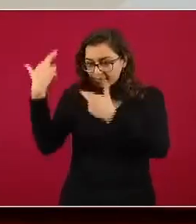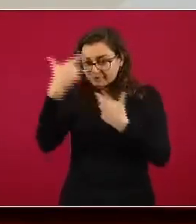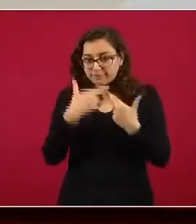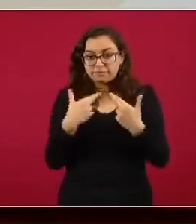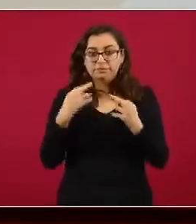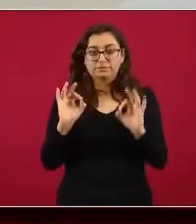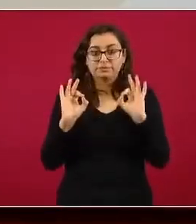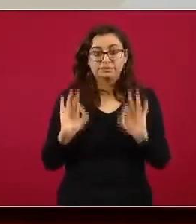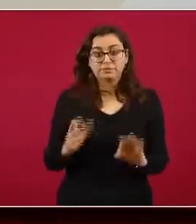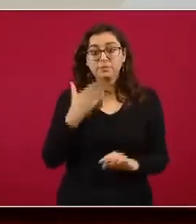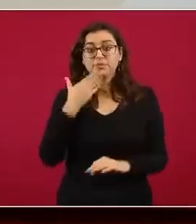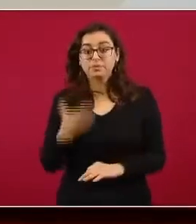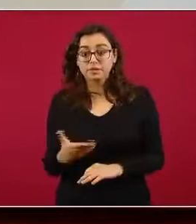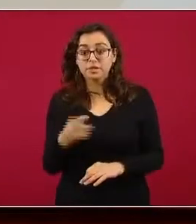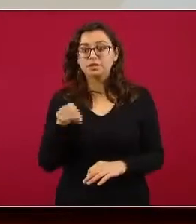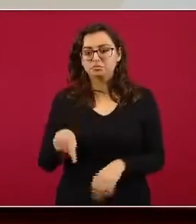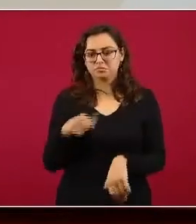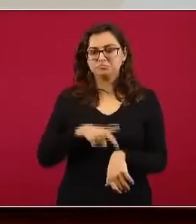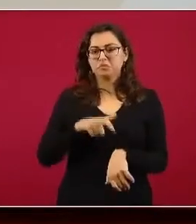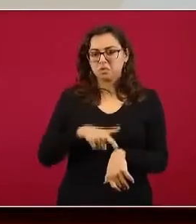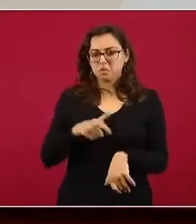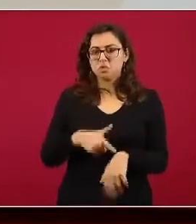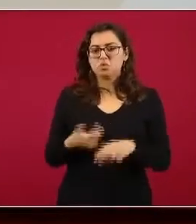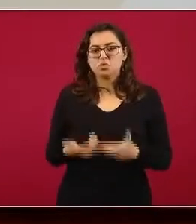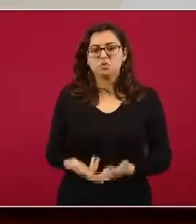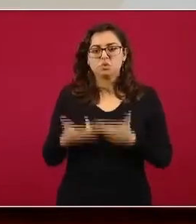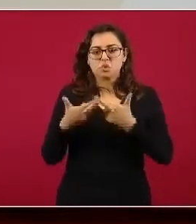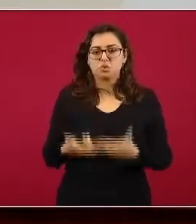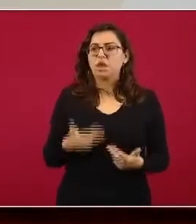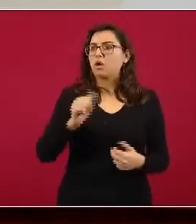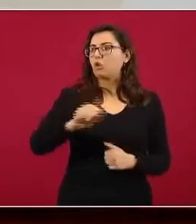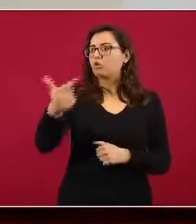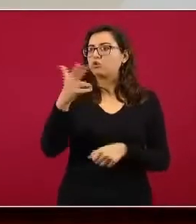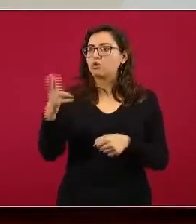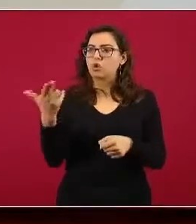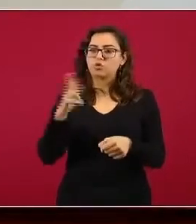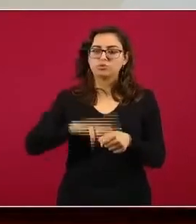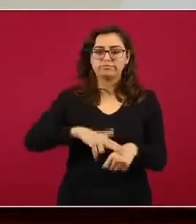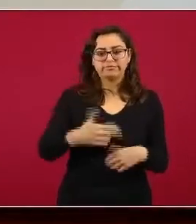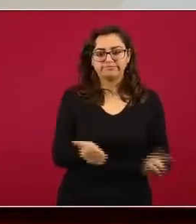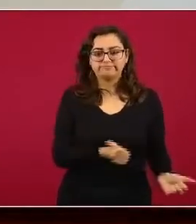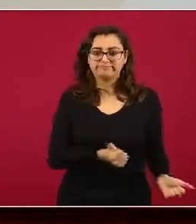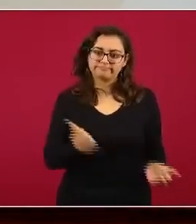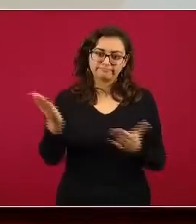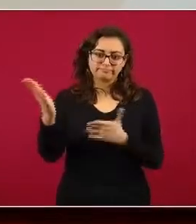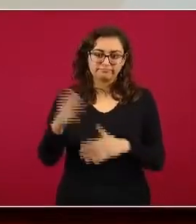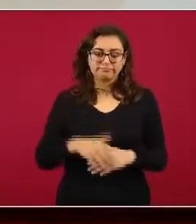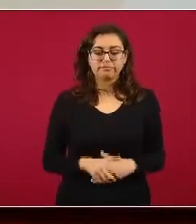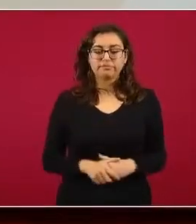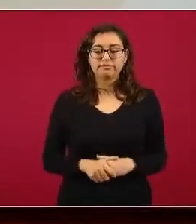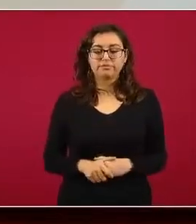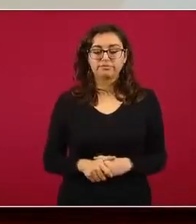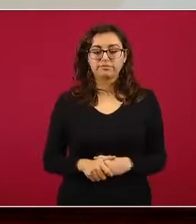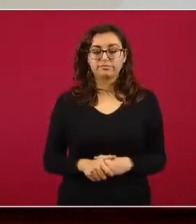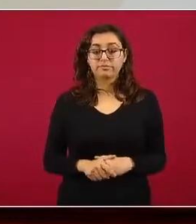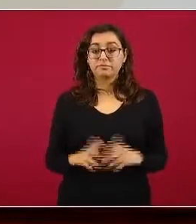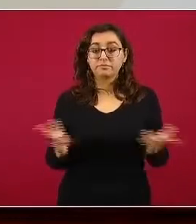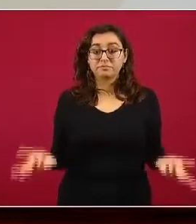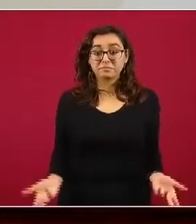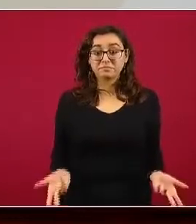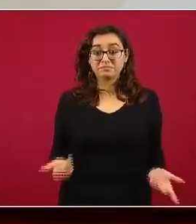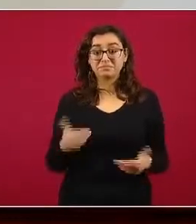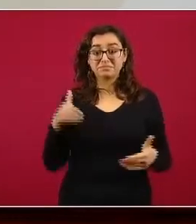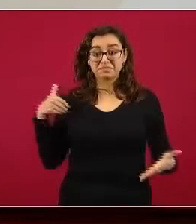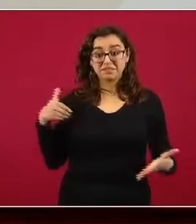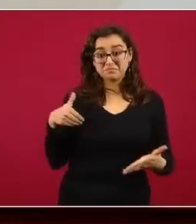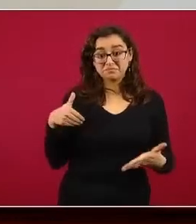de urgencias y que tengan todavía oportunidad de poder recibir atención en una cama general. Mientras más tiempo